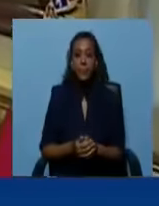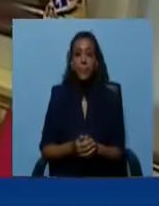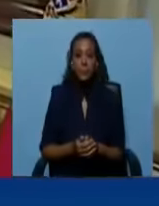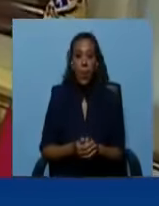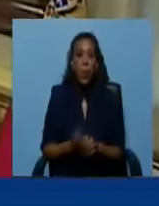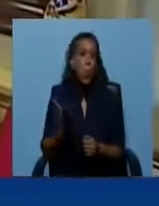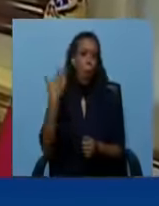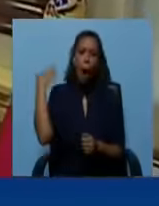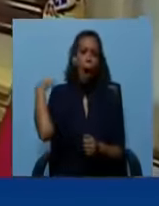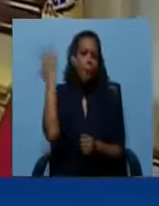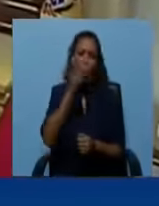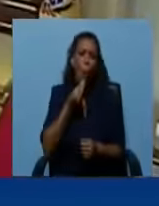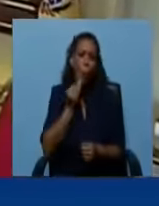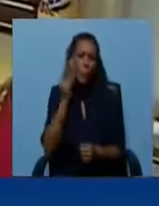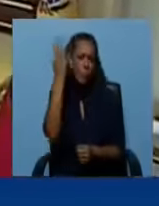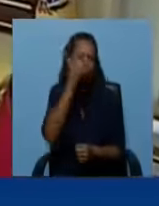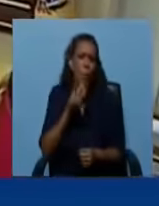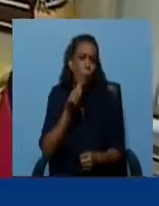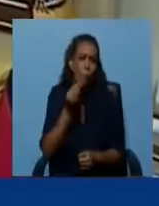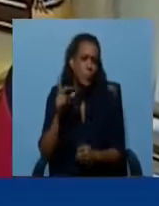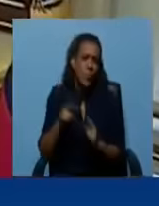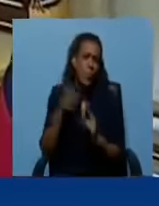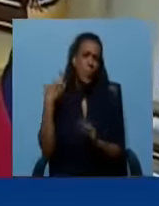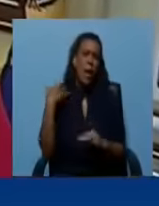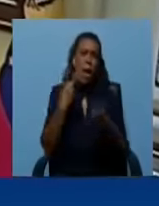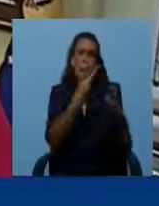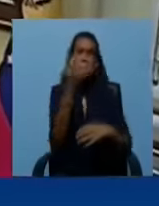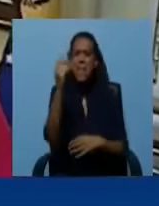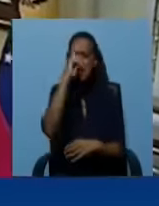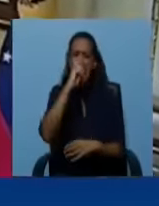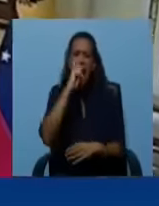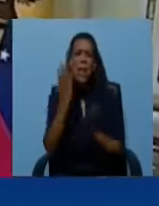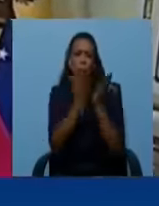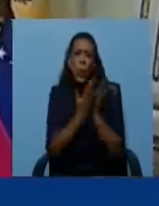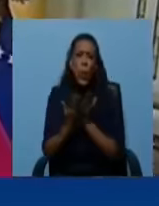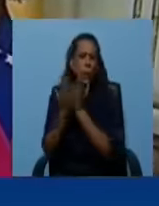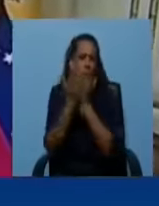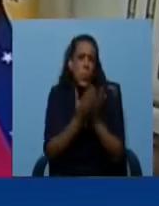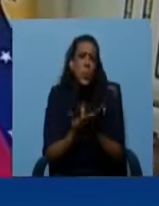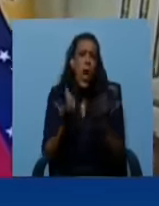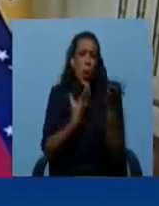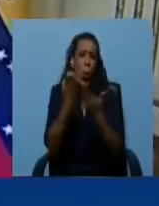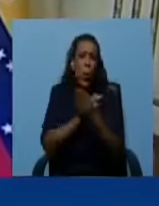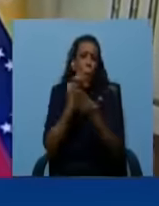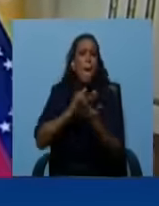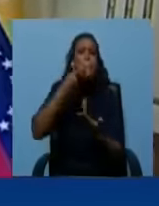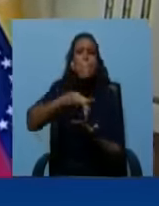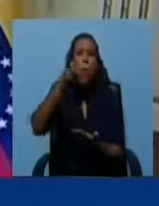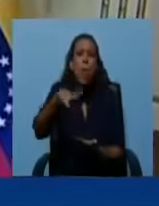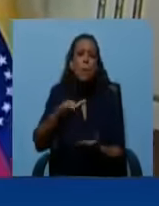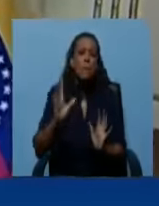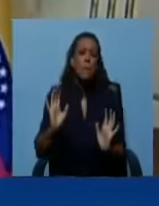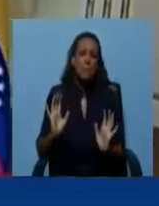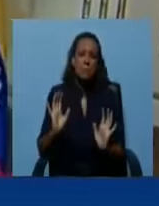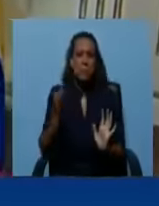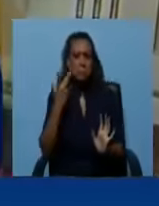muy temprano. A los 20 años estudié economía política marxista.